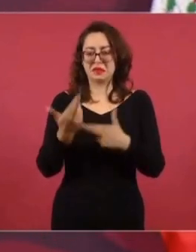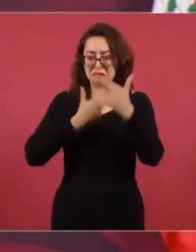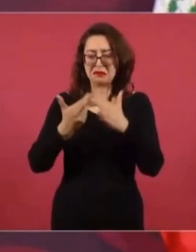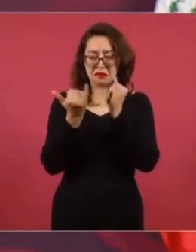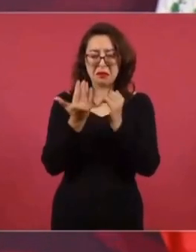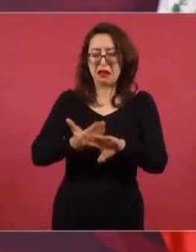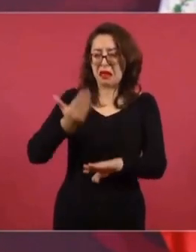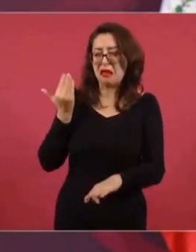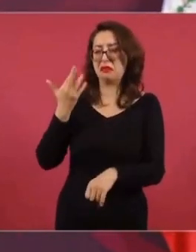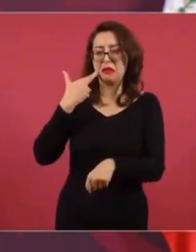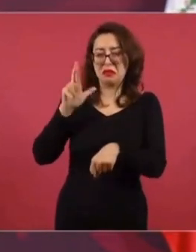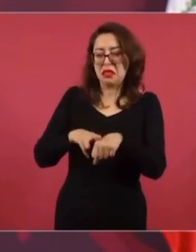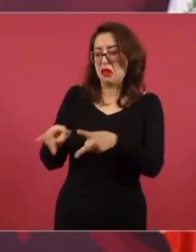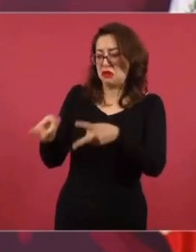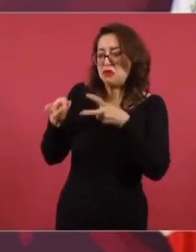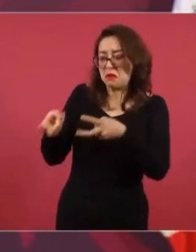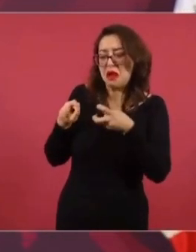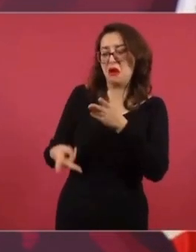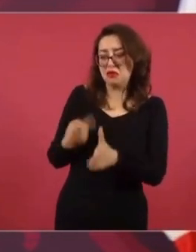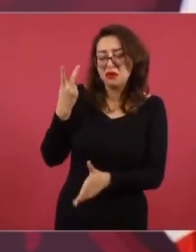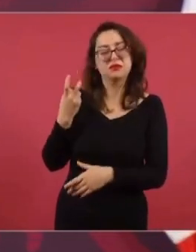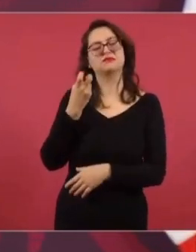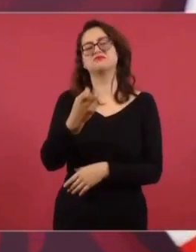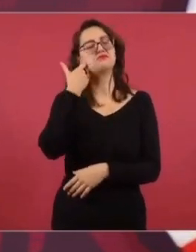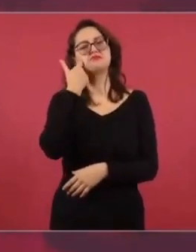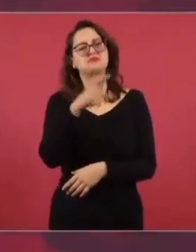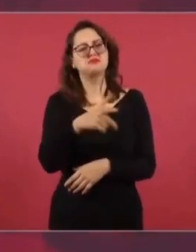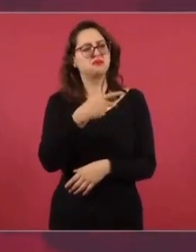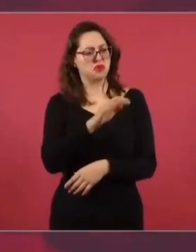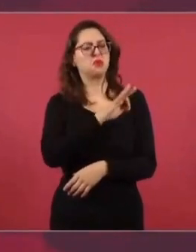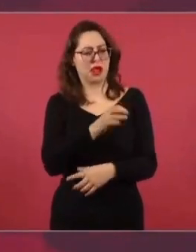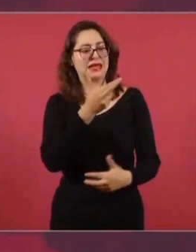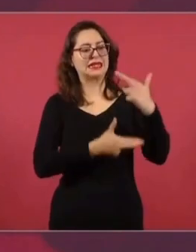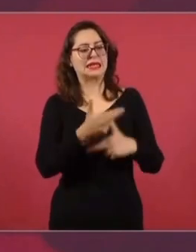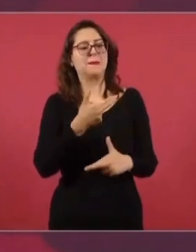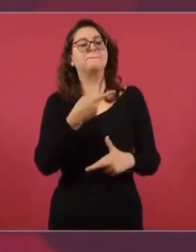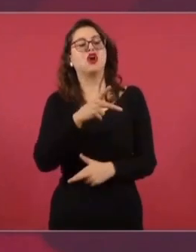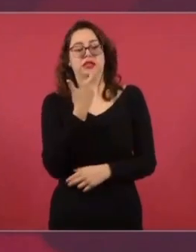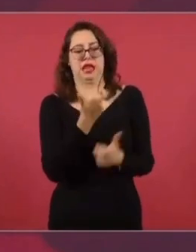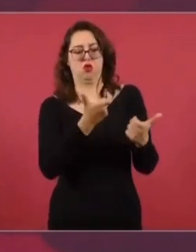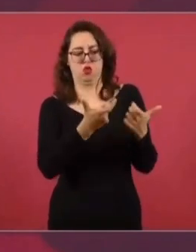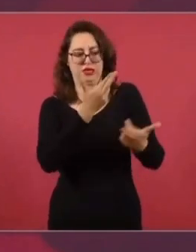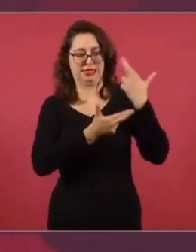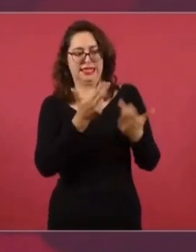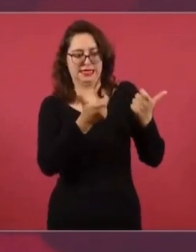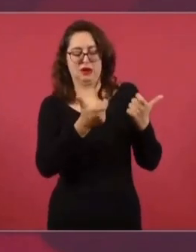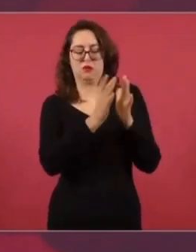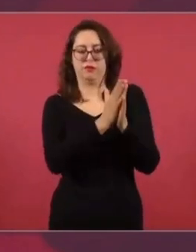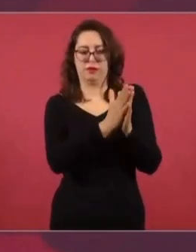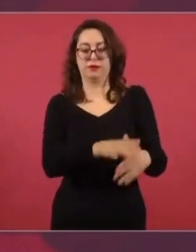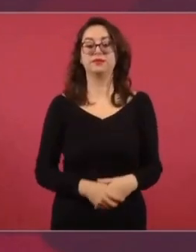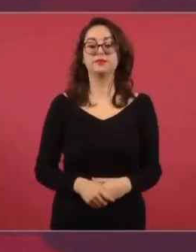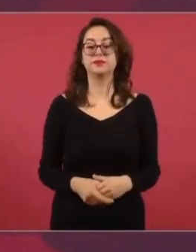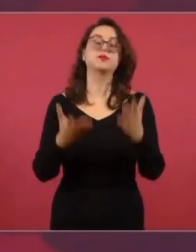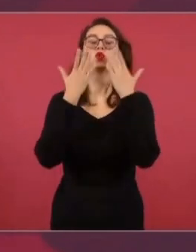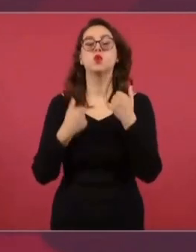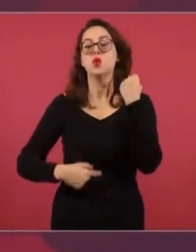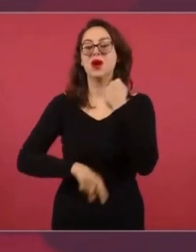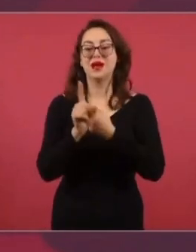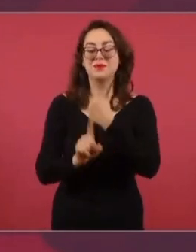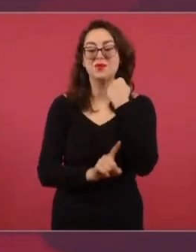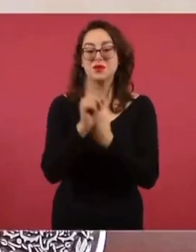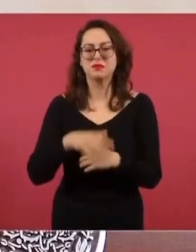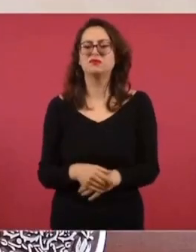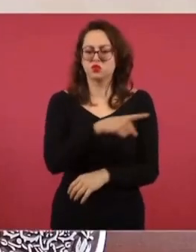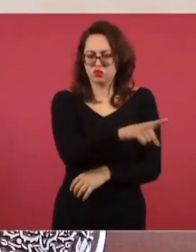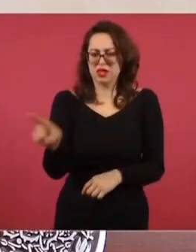los corruptos. No que regresen, pero lo que se llevaron. Entonces, no hay ningún problema. Hagan